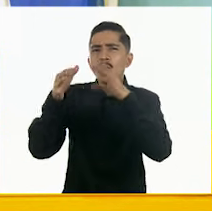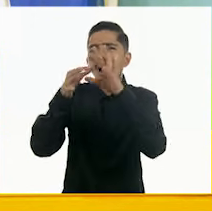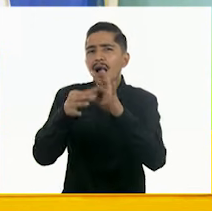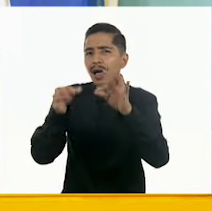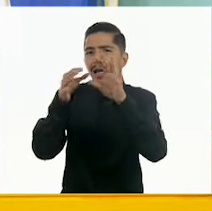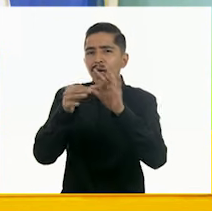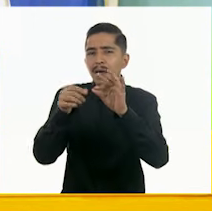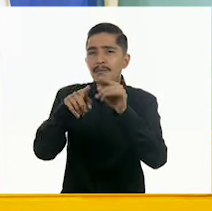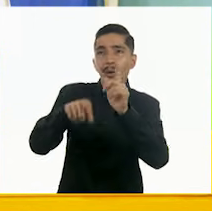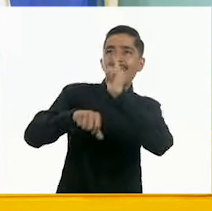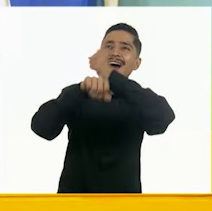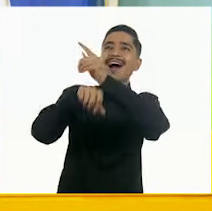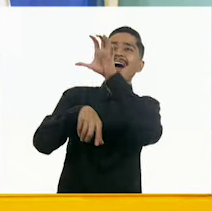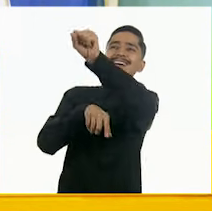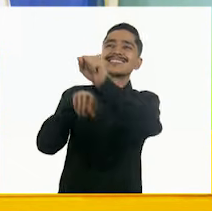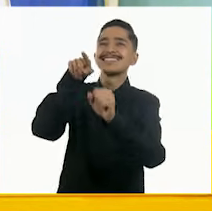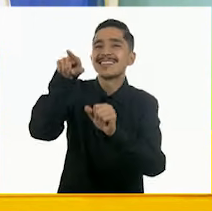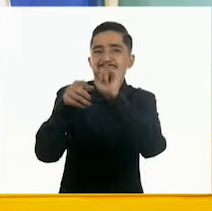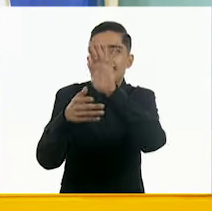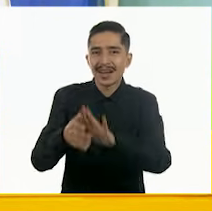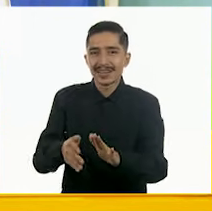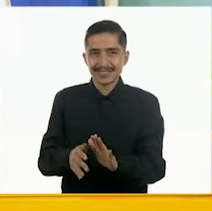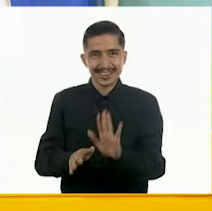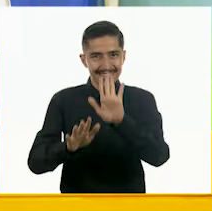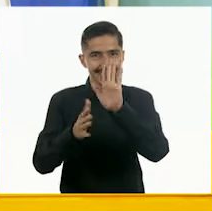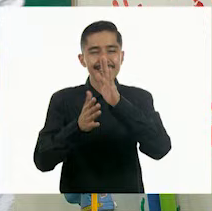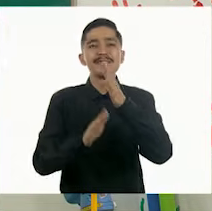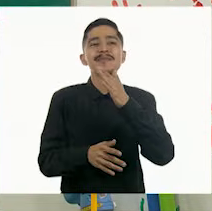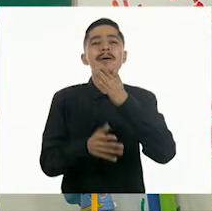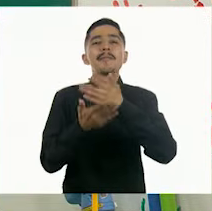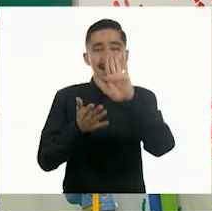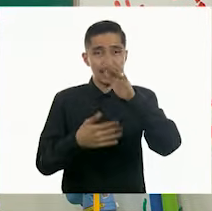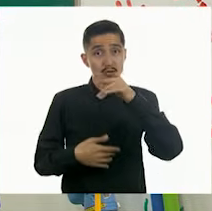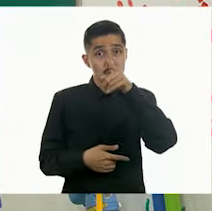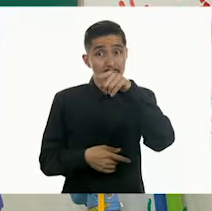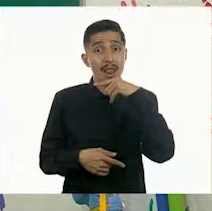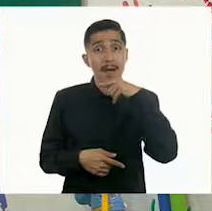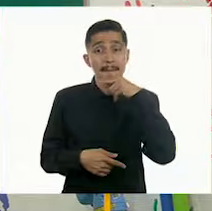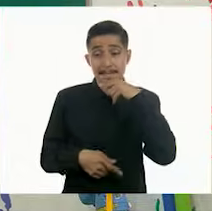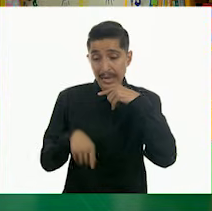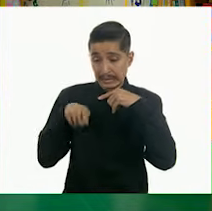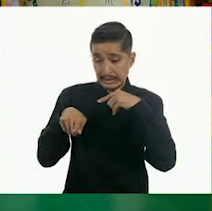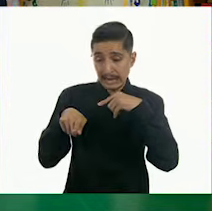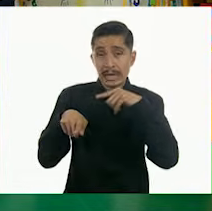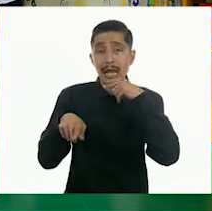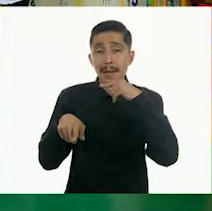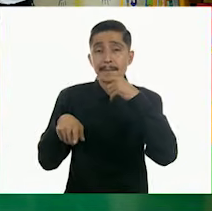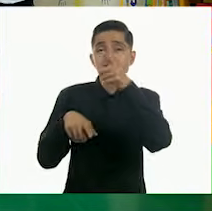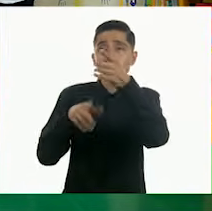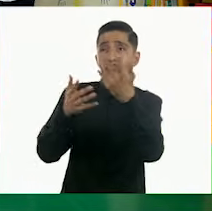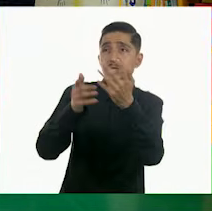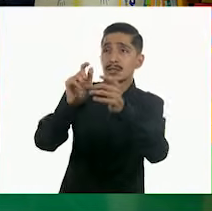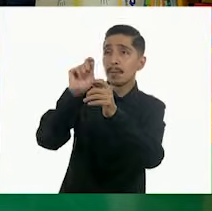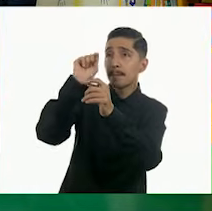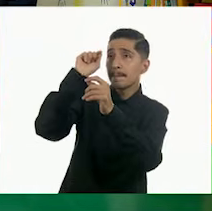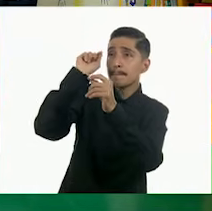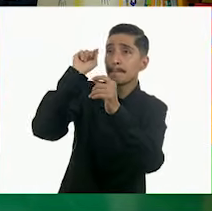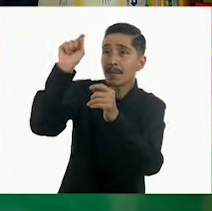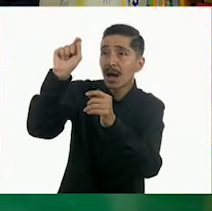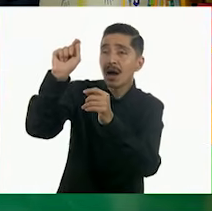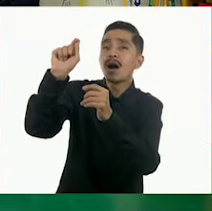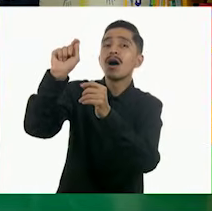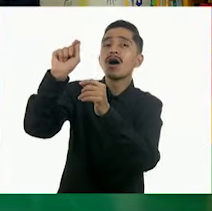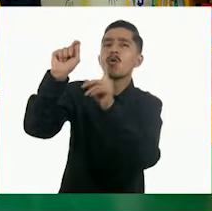sacar, ah, y es más, vas a picar, ¿te doy el lápiz? Muy bien. Vas a